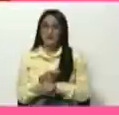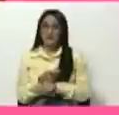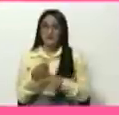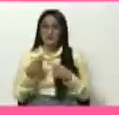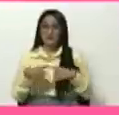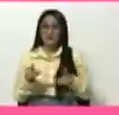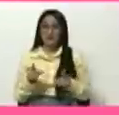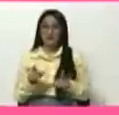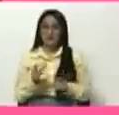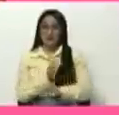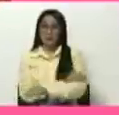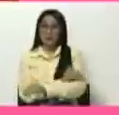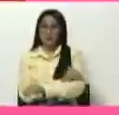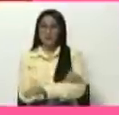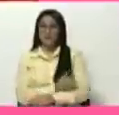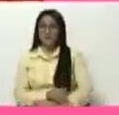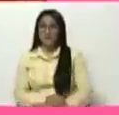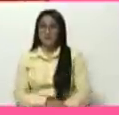distinto a la derecha.